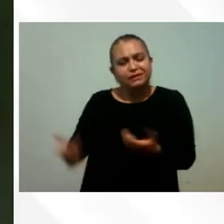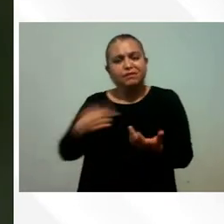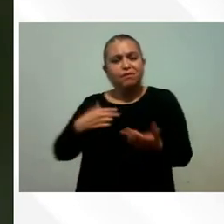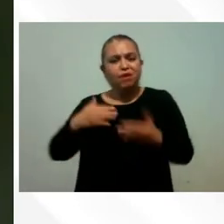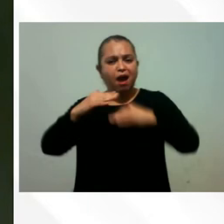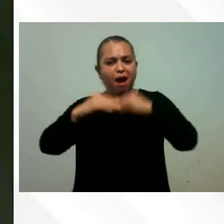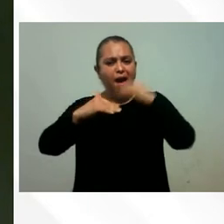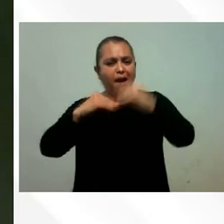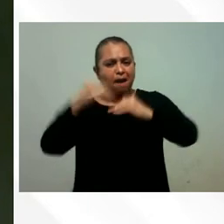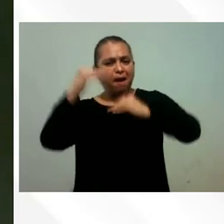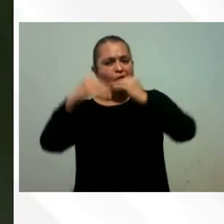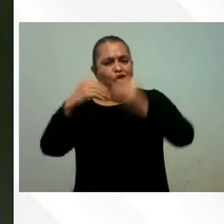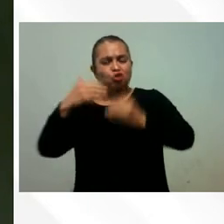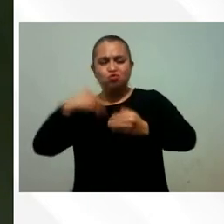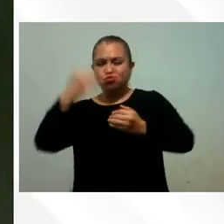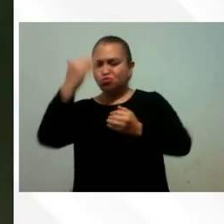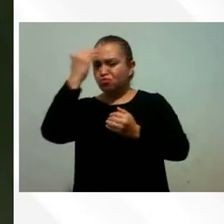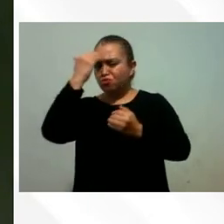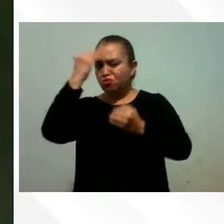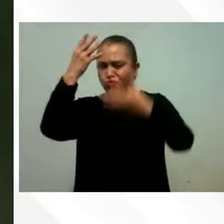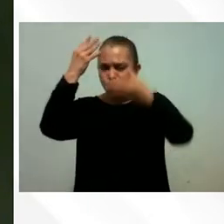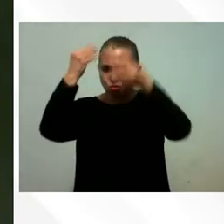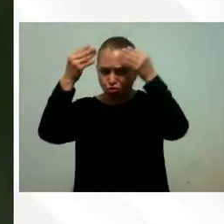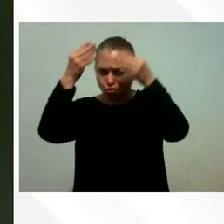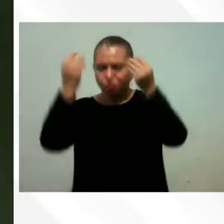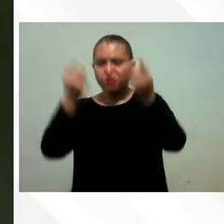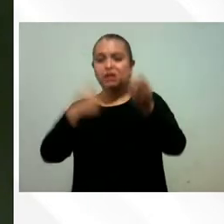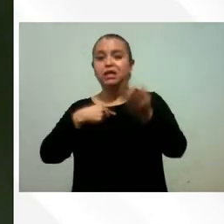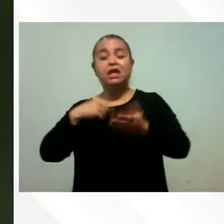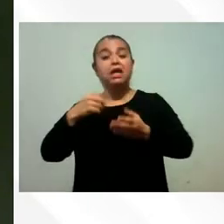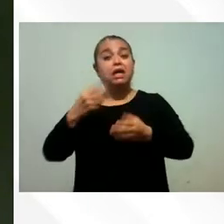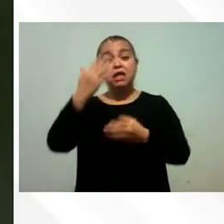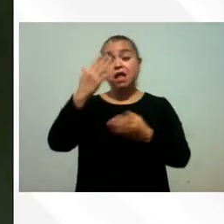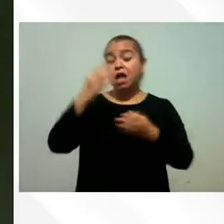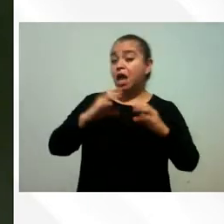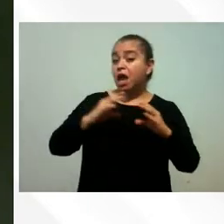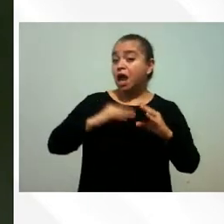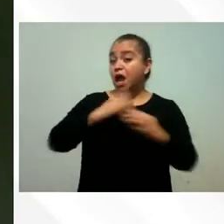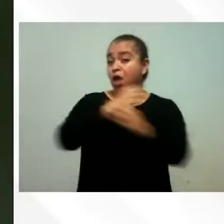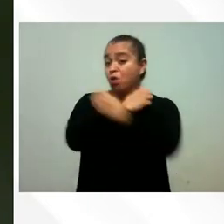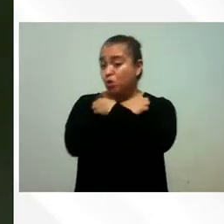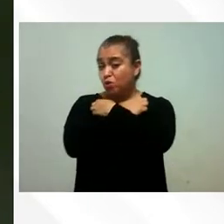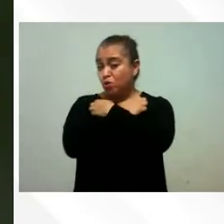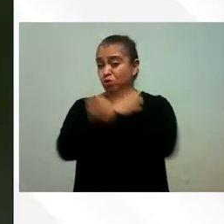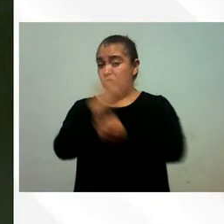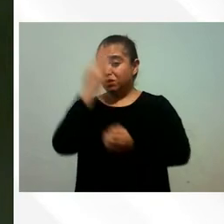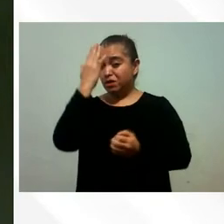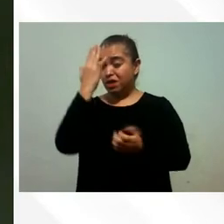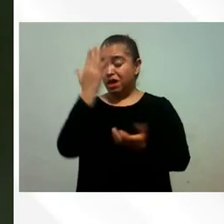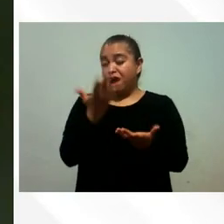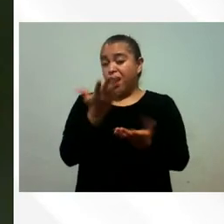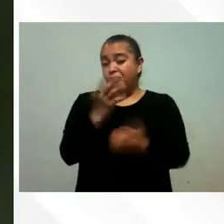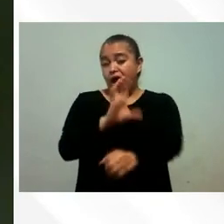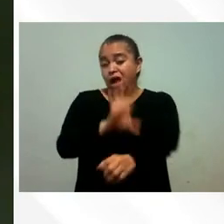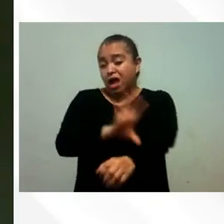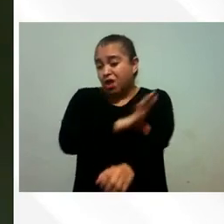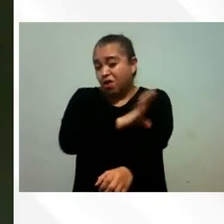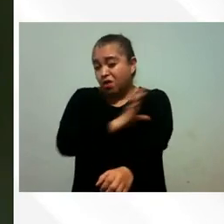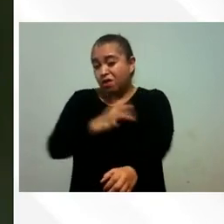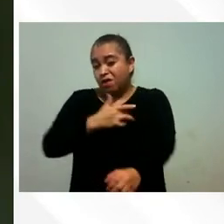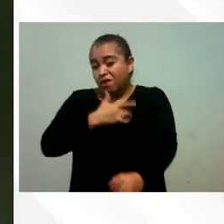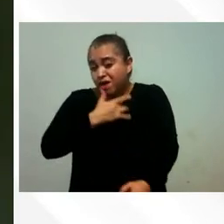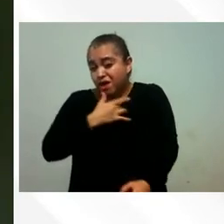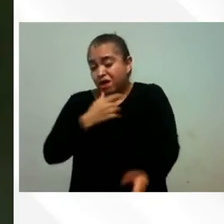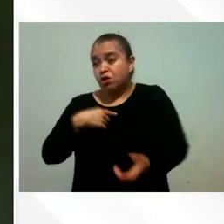sus conocimientos en la educación socioemocional, mismo que sin lugar a dudas se verá reflejado en